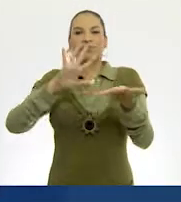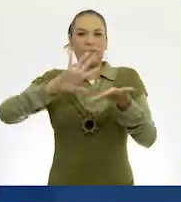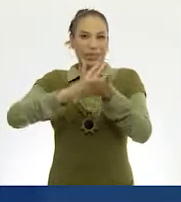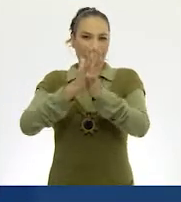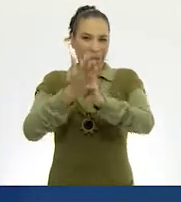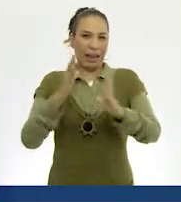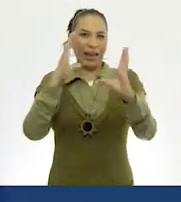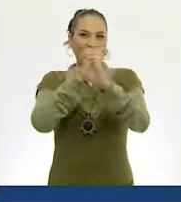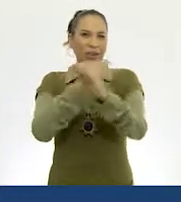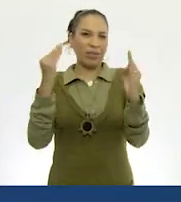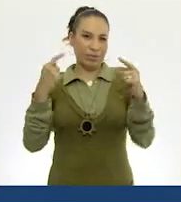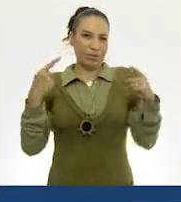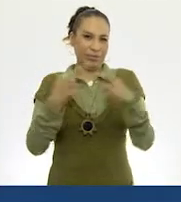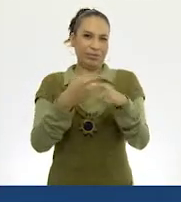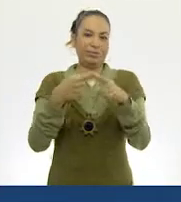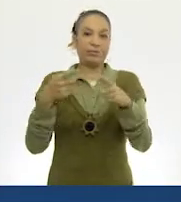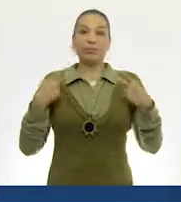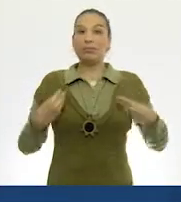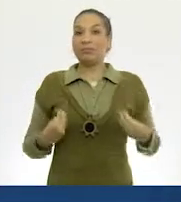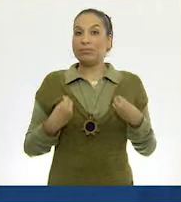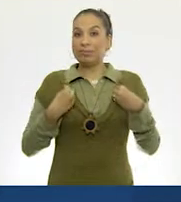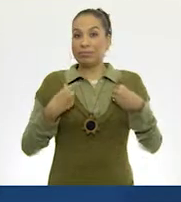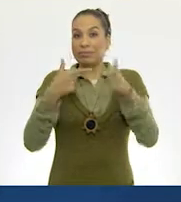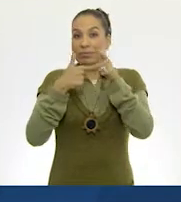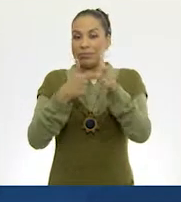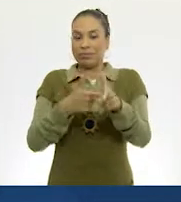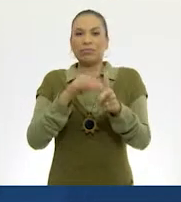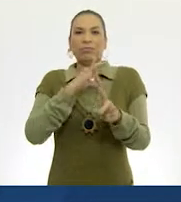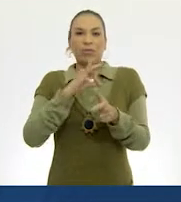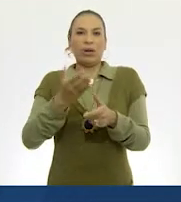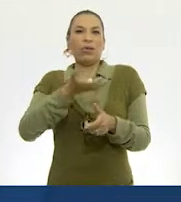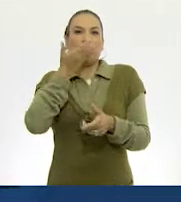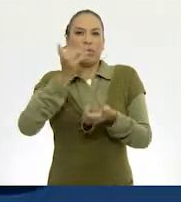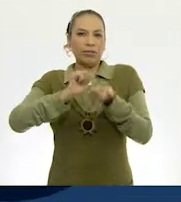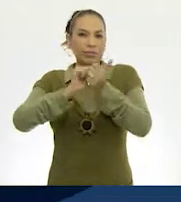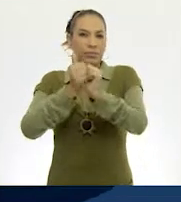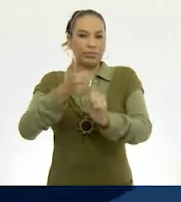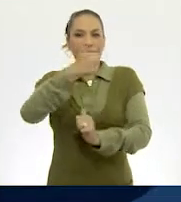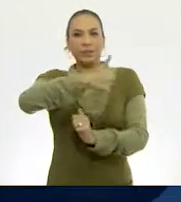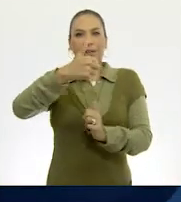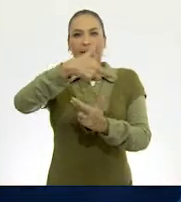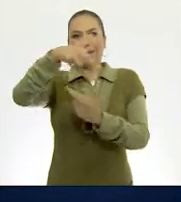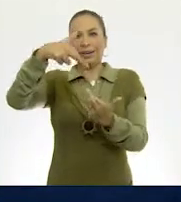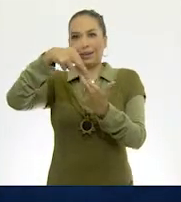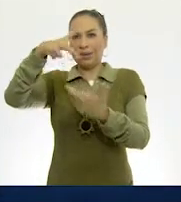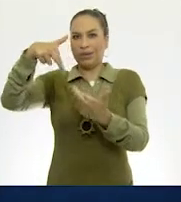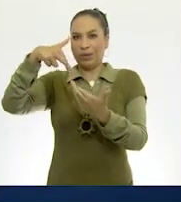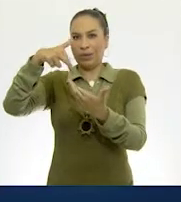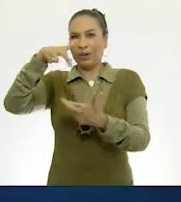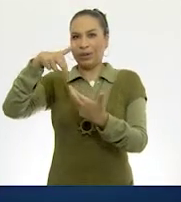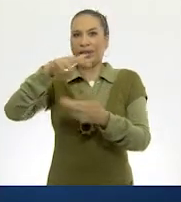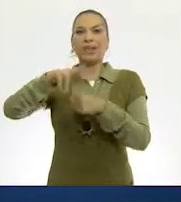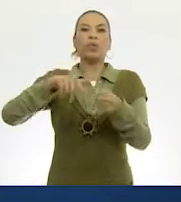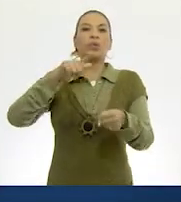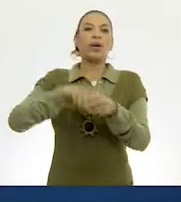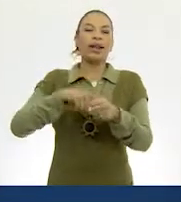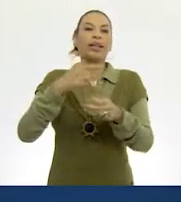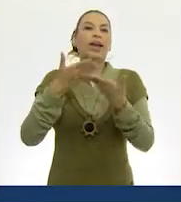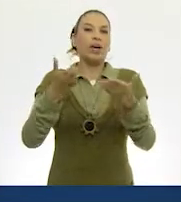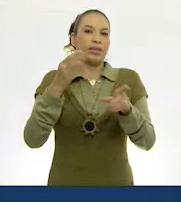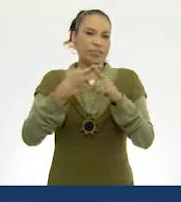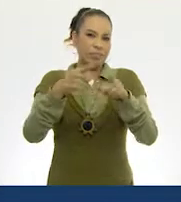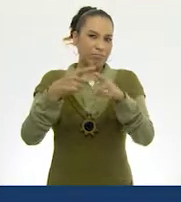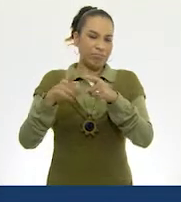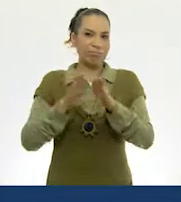climáticos, los sobrevivientes se adaptaron físicamente a las condiciones de cada región natural. Las actuales